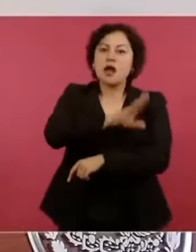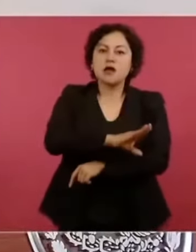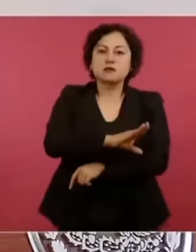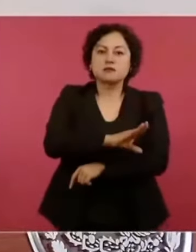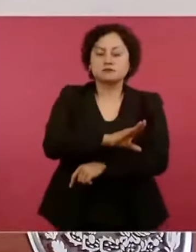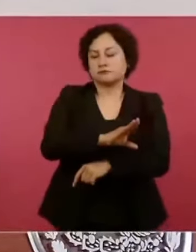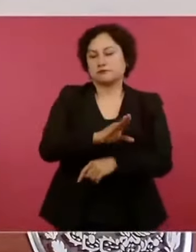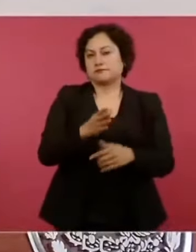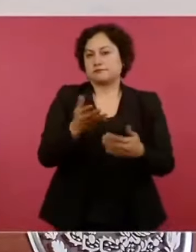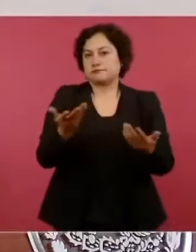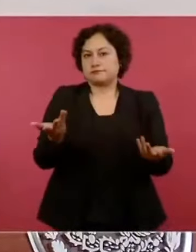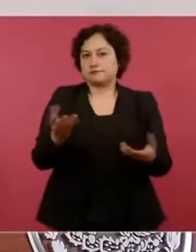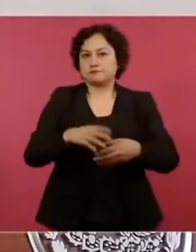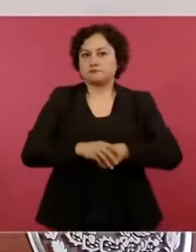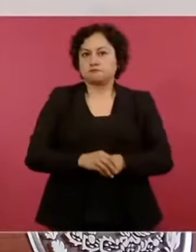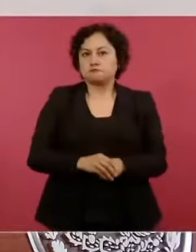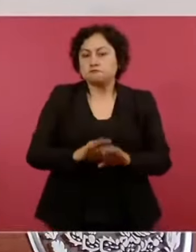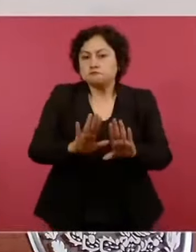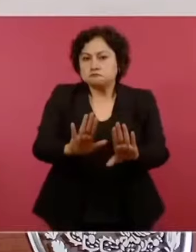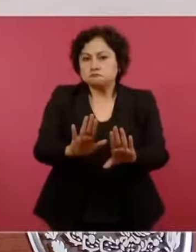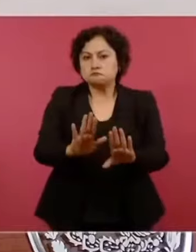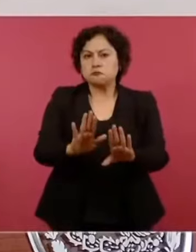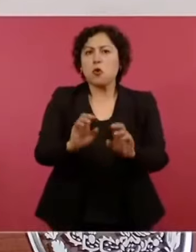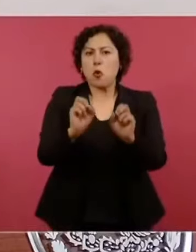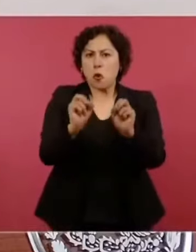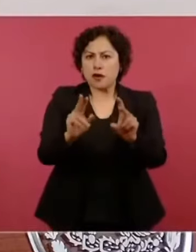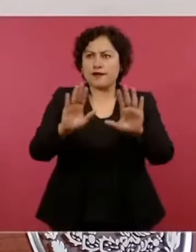pero es nuestro tal por cual.